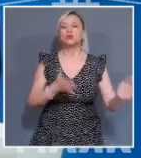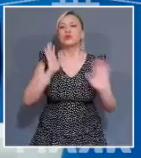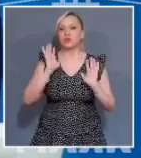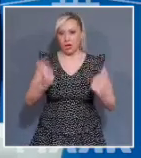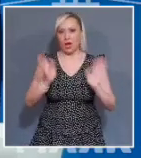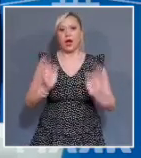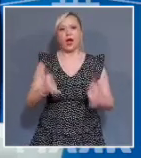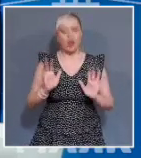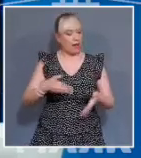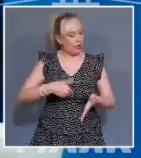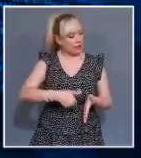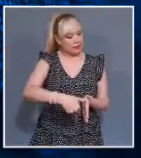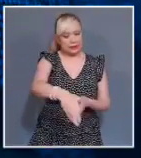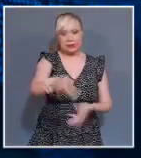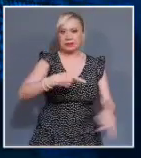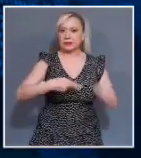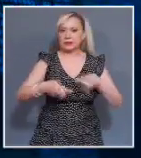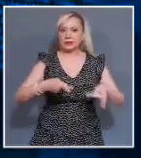Informativo, Mario López Peña.